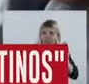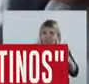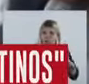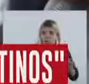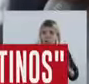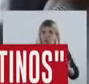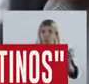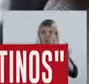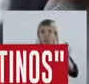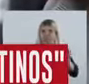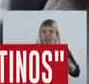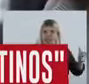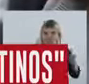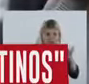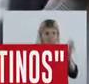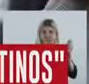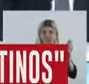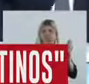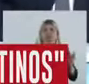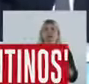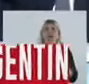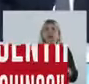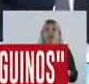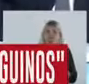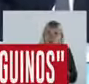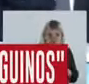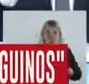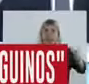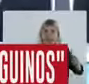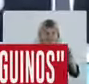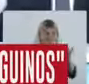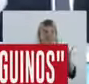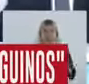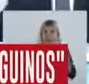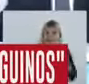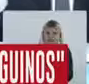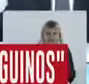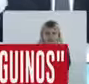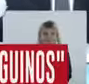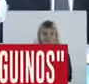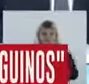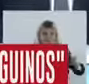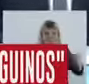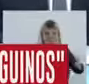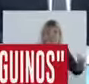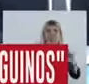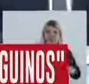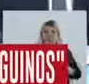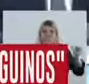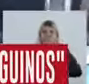crece. Que la inversión en educación crece. Que la inversión en ciencia y tecnología